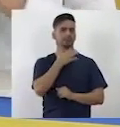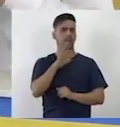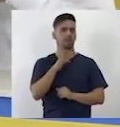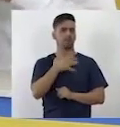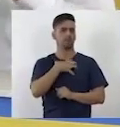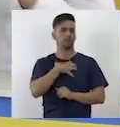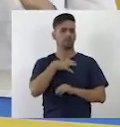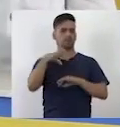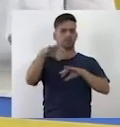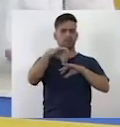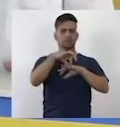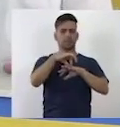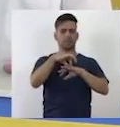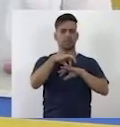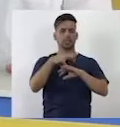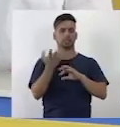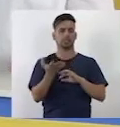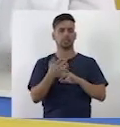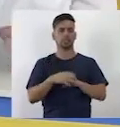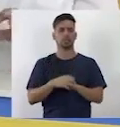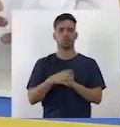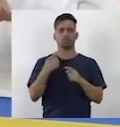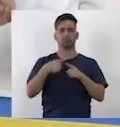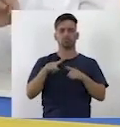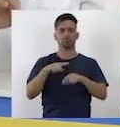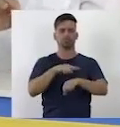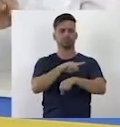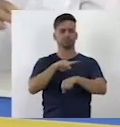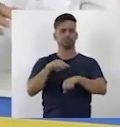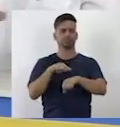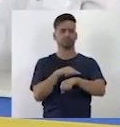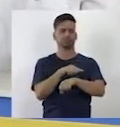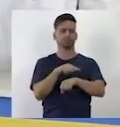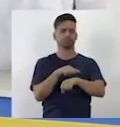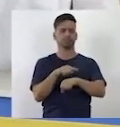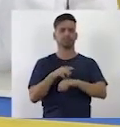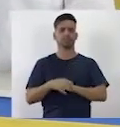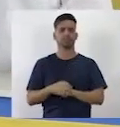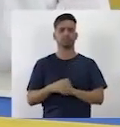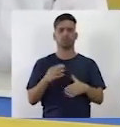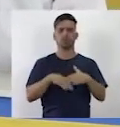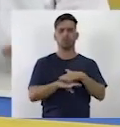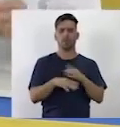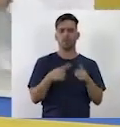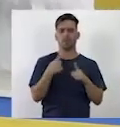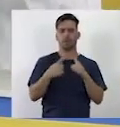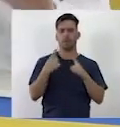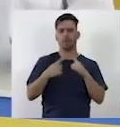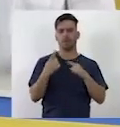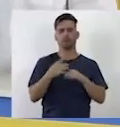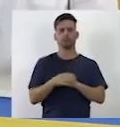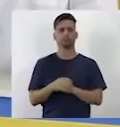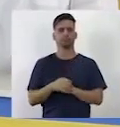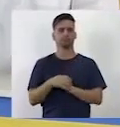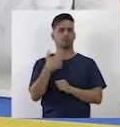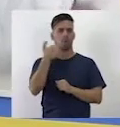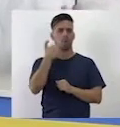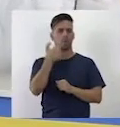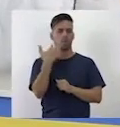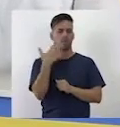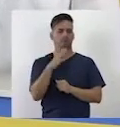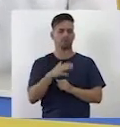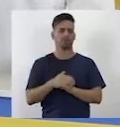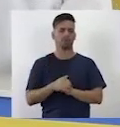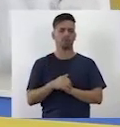usted tiene un anillo que tiene un anillo o tiene algún reloj por ahí la parte de una manilla de un reloj o tiene un bolígrafo que dice que de oro toque de